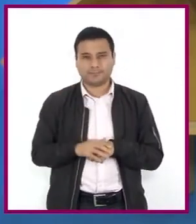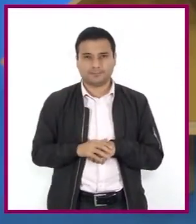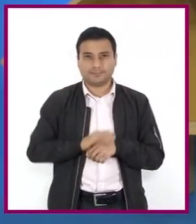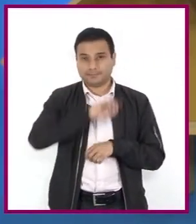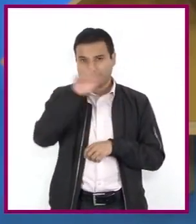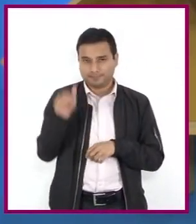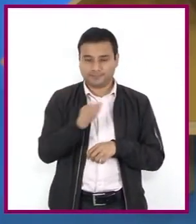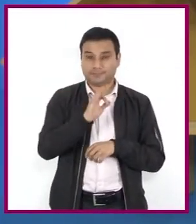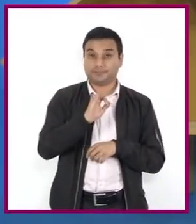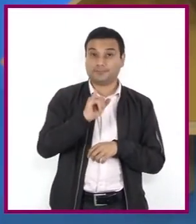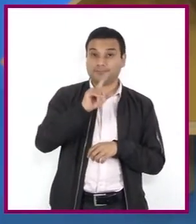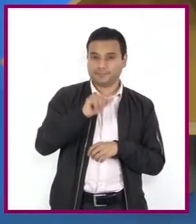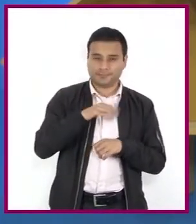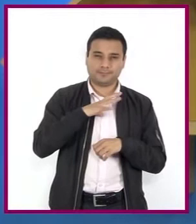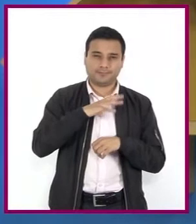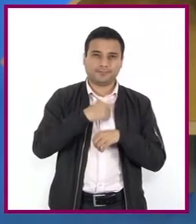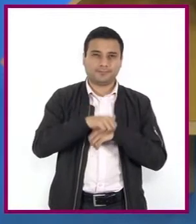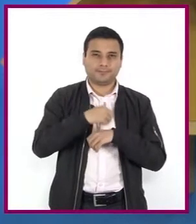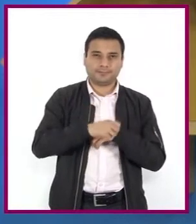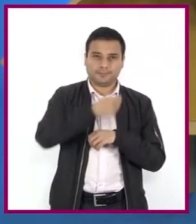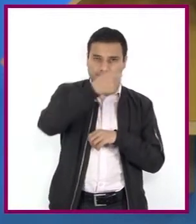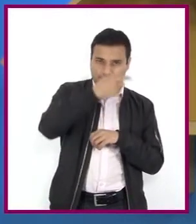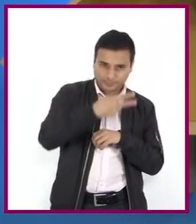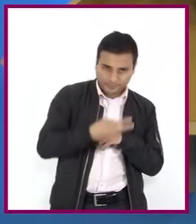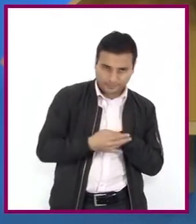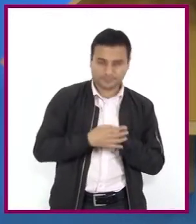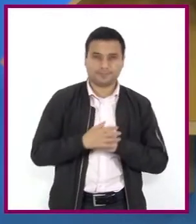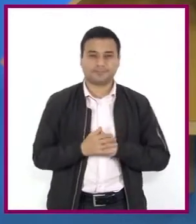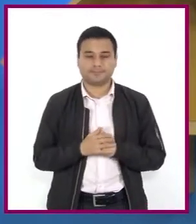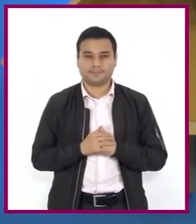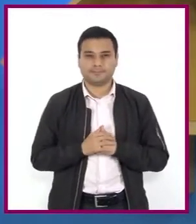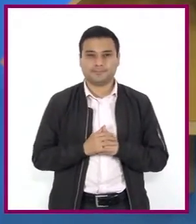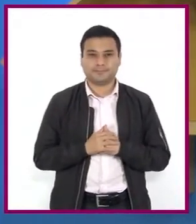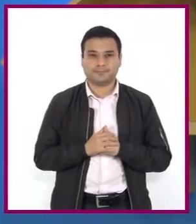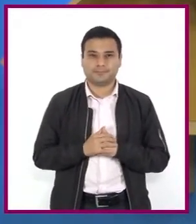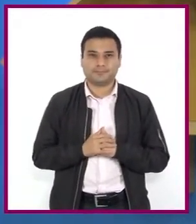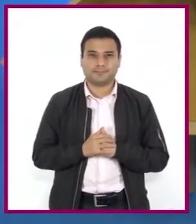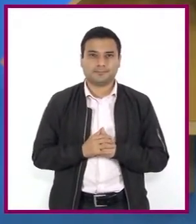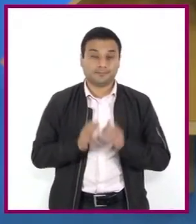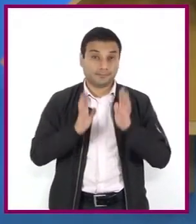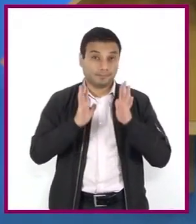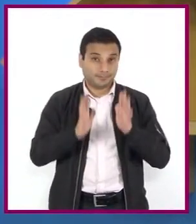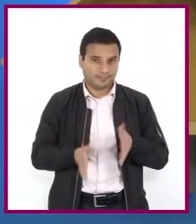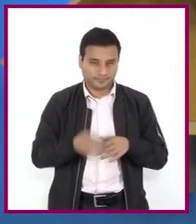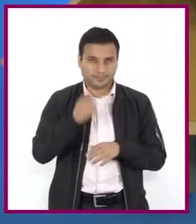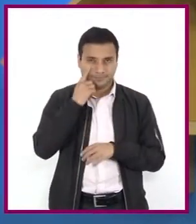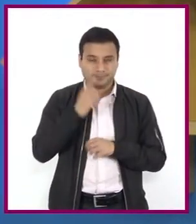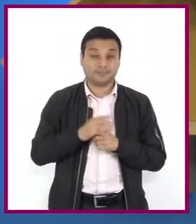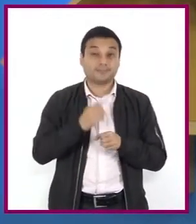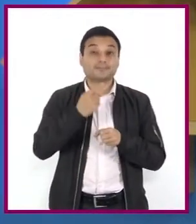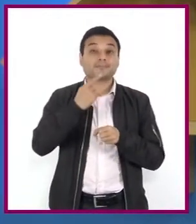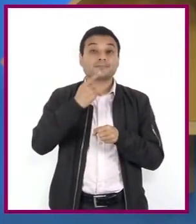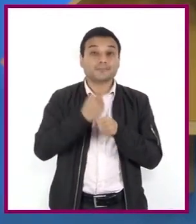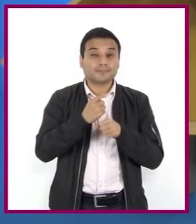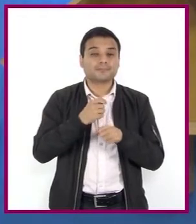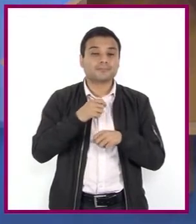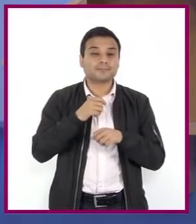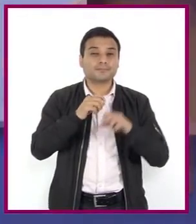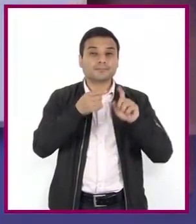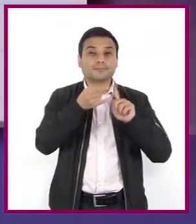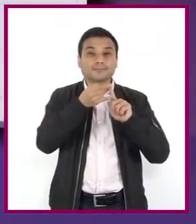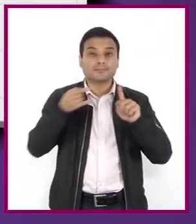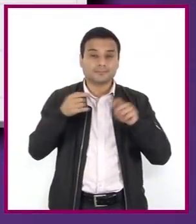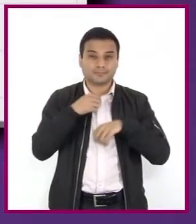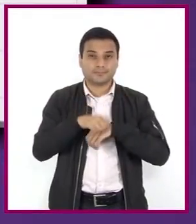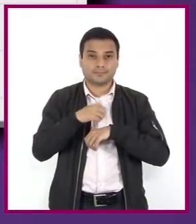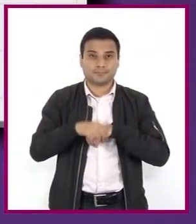fila, con un número consecutivo que comienza en 1. Así, la primera celda se llama A1. En